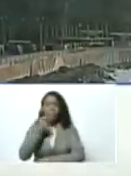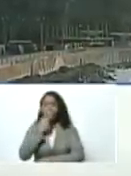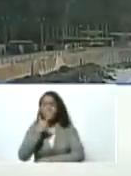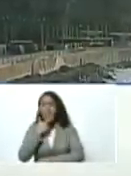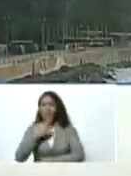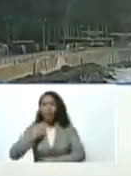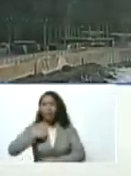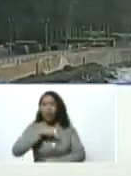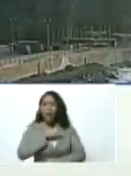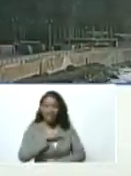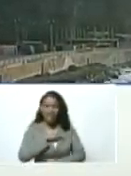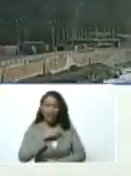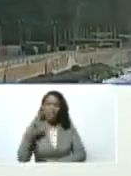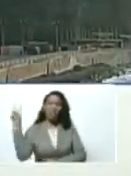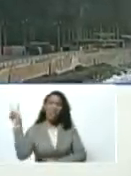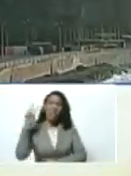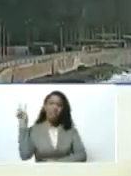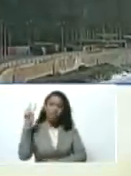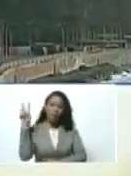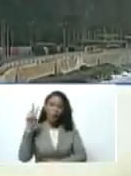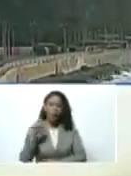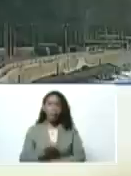la nuestra. ¡Venezuela